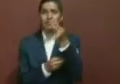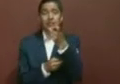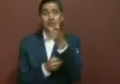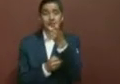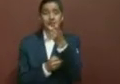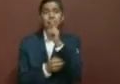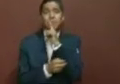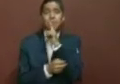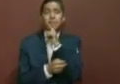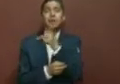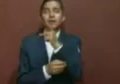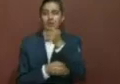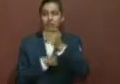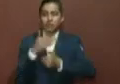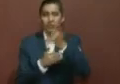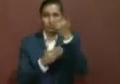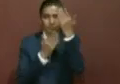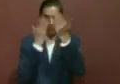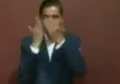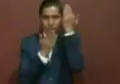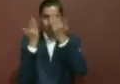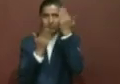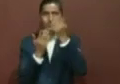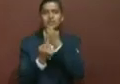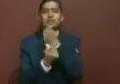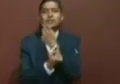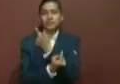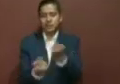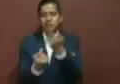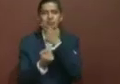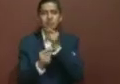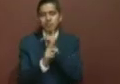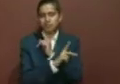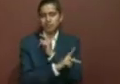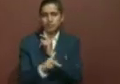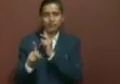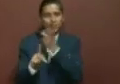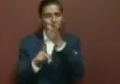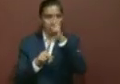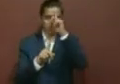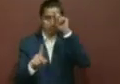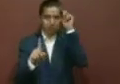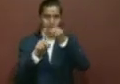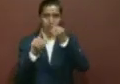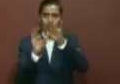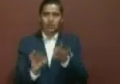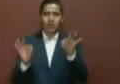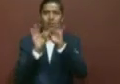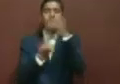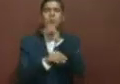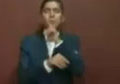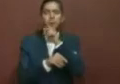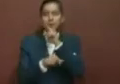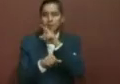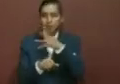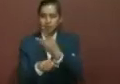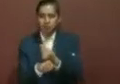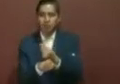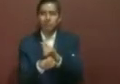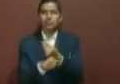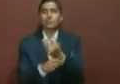mejoremos las condiciones de estudio de nuestras niñas y niños, que es el objetivo principal. Mejorar, yo no